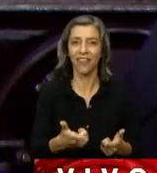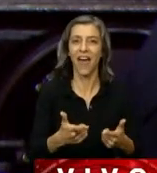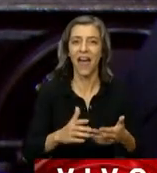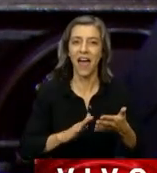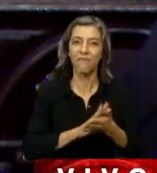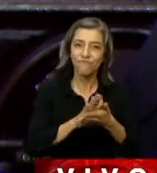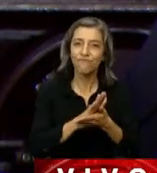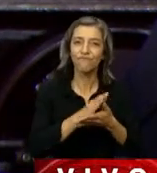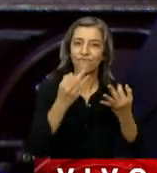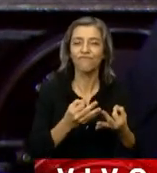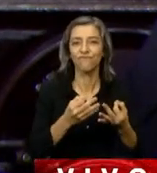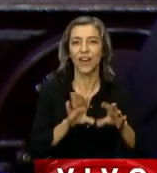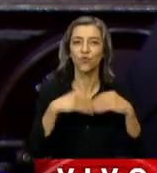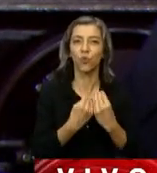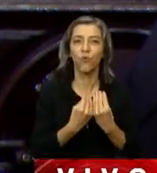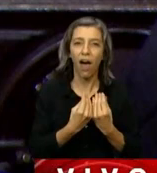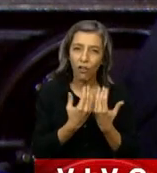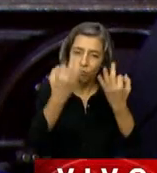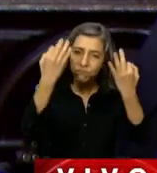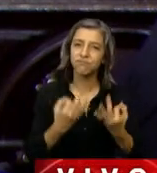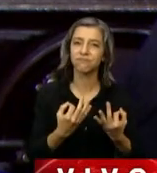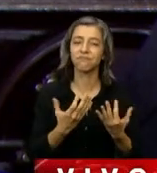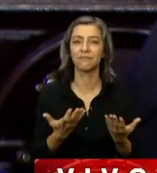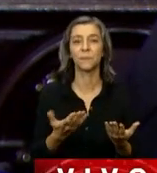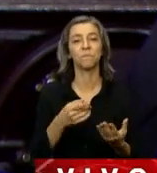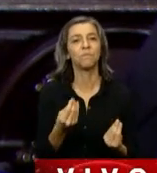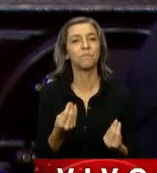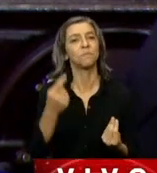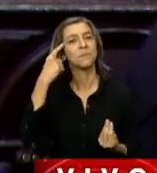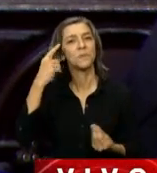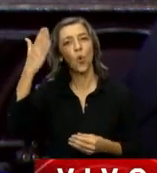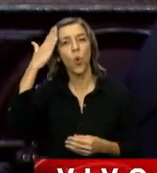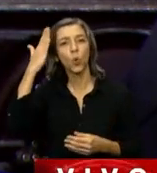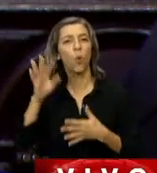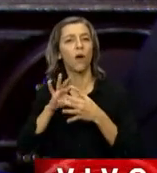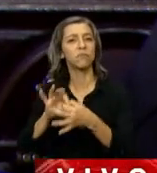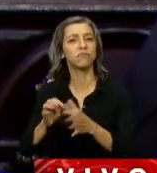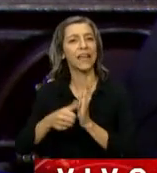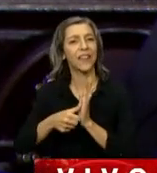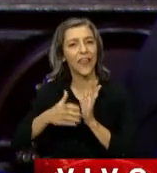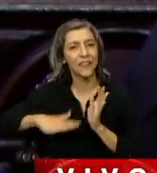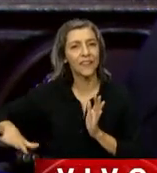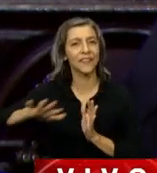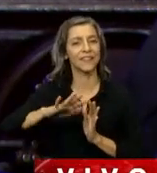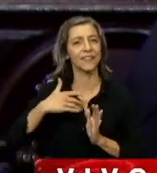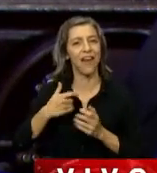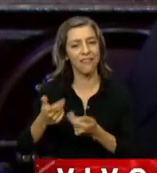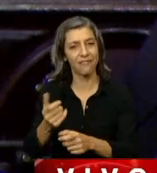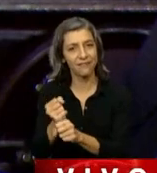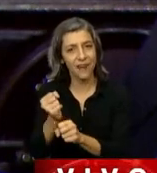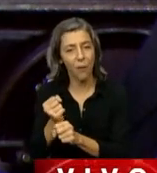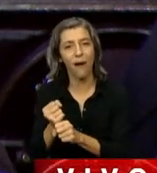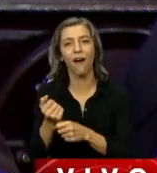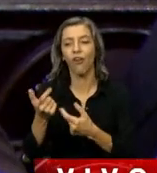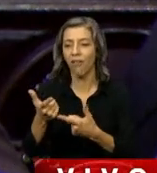eficaces, eficientes. La cultura genera identidad, la cultura genera trabajo, fortalece los